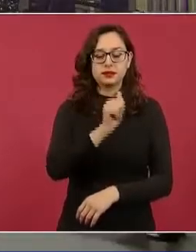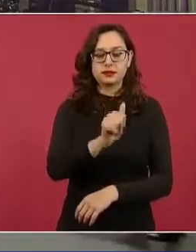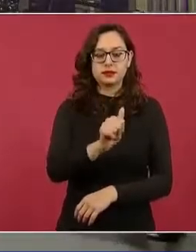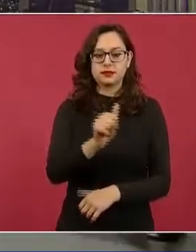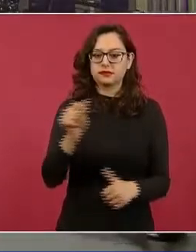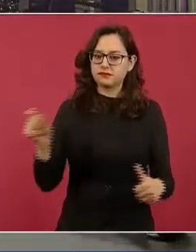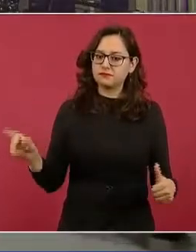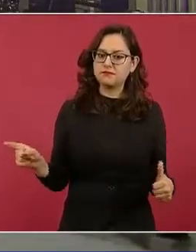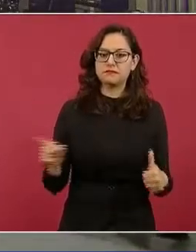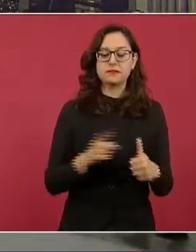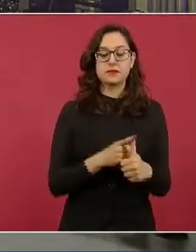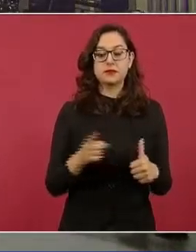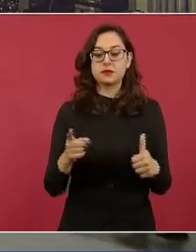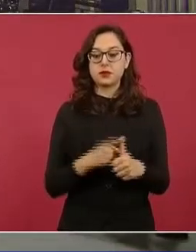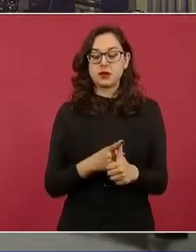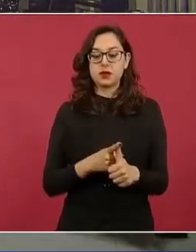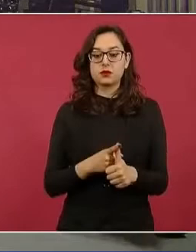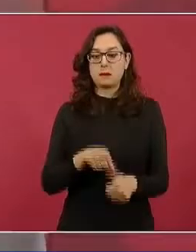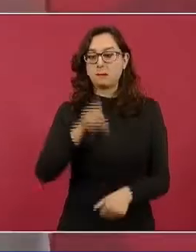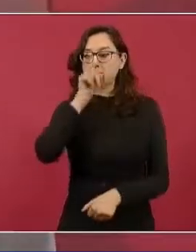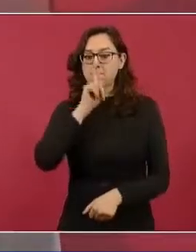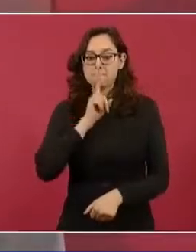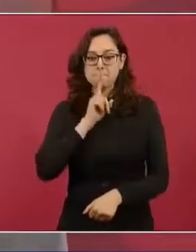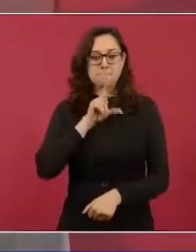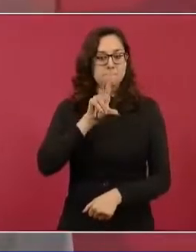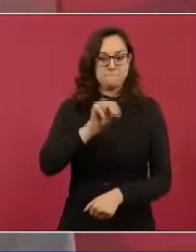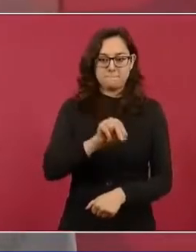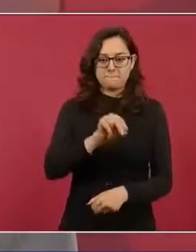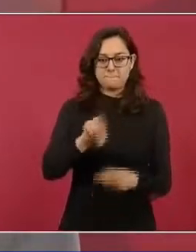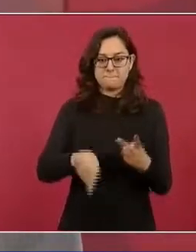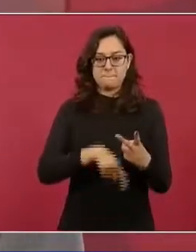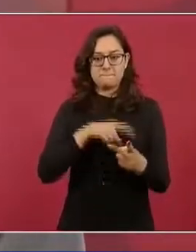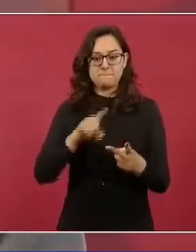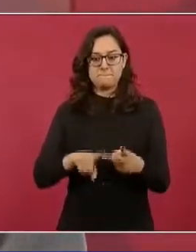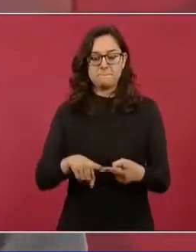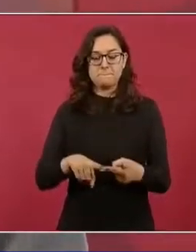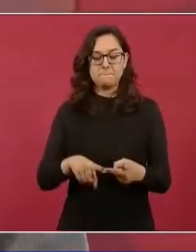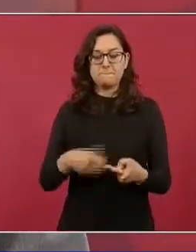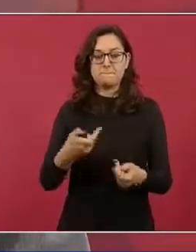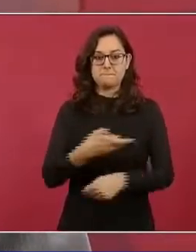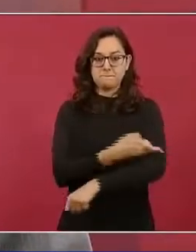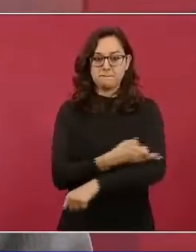y no proteger a familiares,